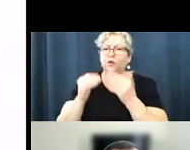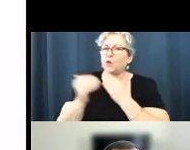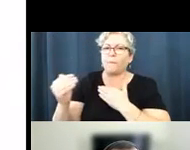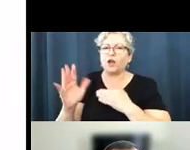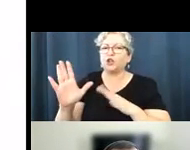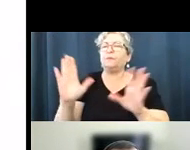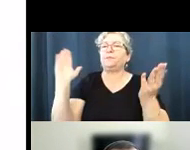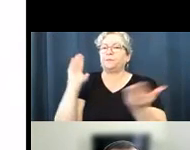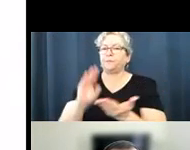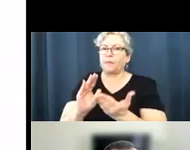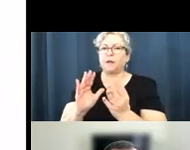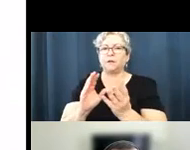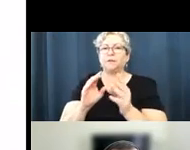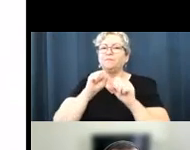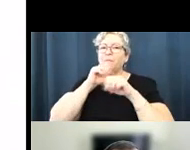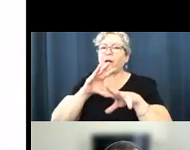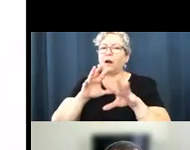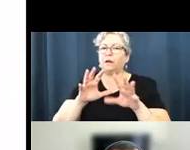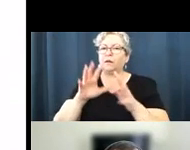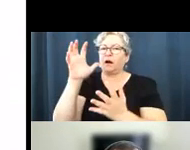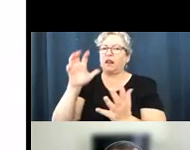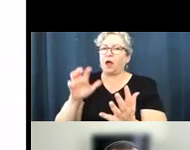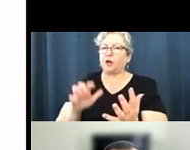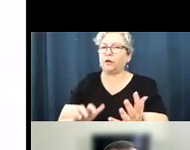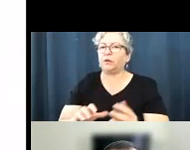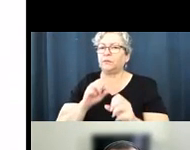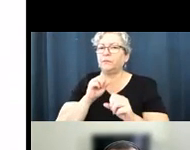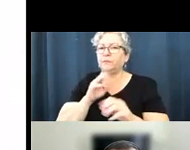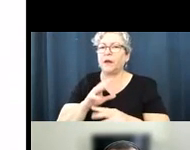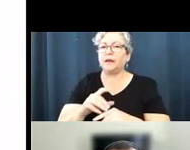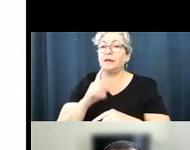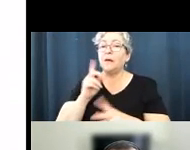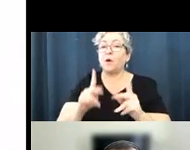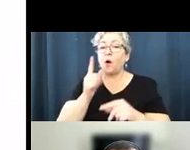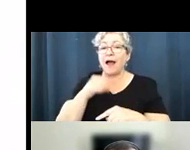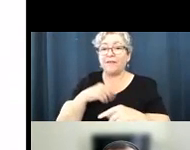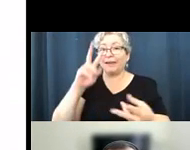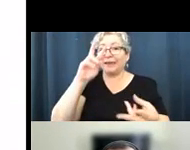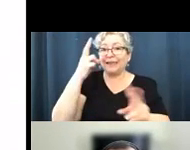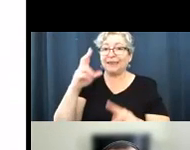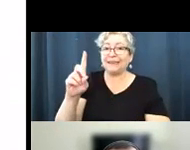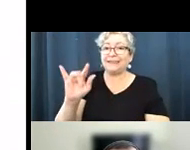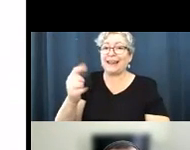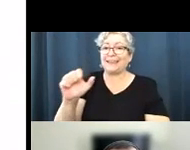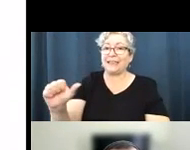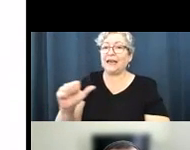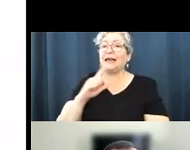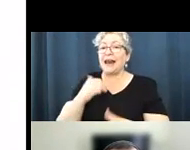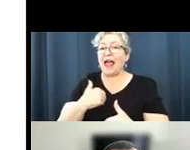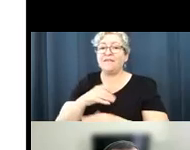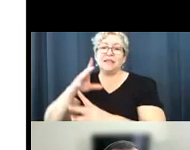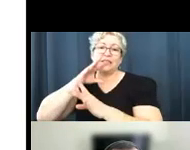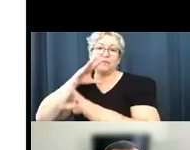cognitiva, tiene algo mucho en la pantalla, no la puede ver. So, mientras más limpio está, mejor. Y si usted piensa en una persona que tiene dislexia y ellos